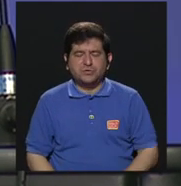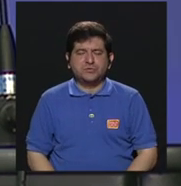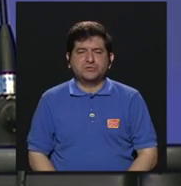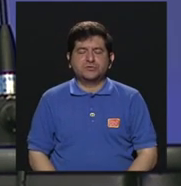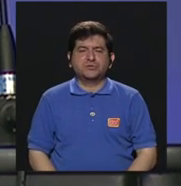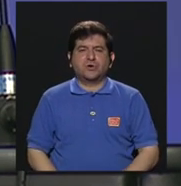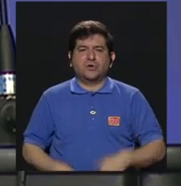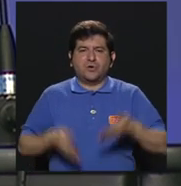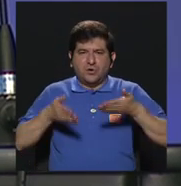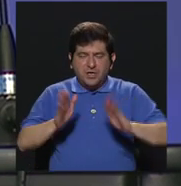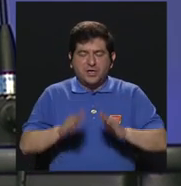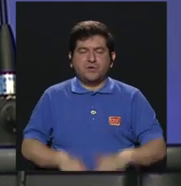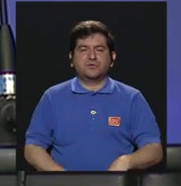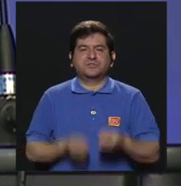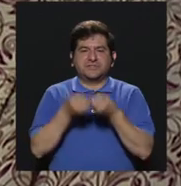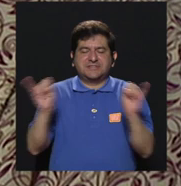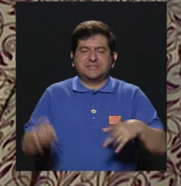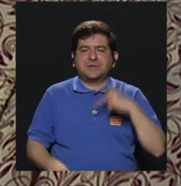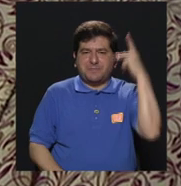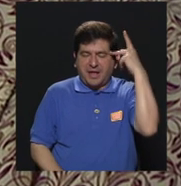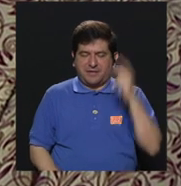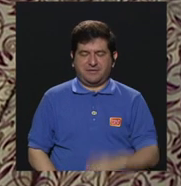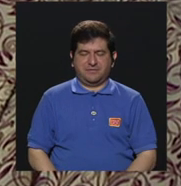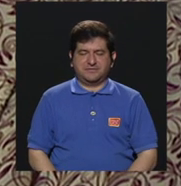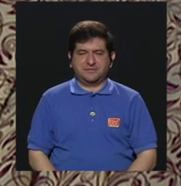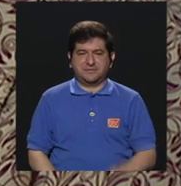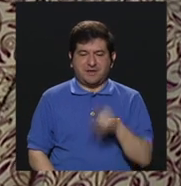torturados, los muertos.